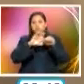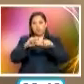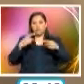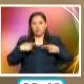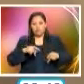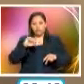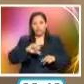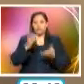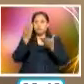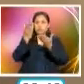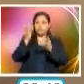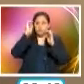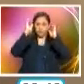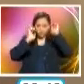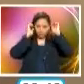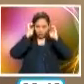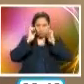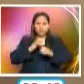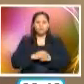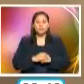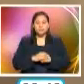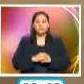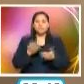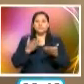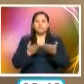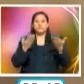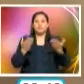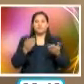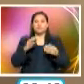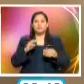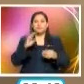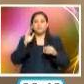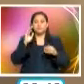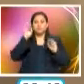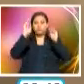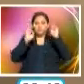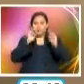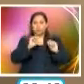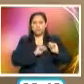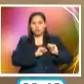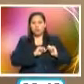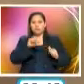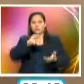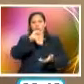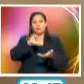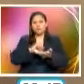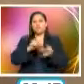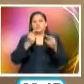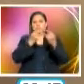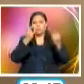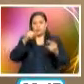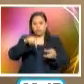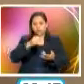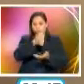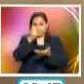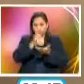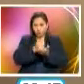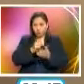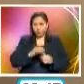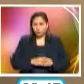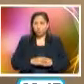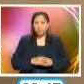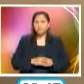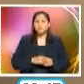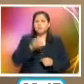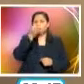hoy por esta exposición que está presentándose en el Museo de la Cancillería, aquí en el centro histórico de nuestra ciudad. Es